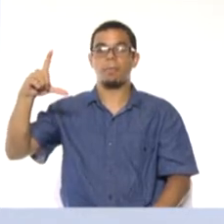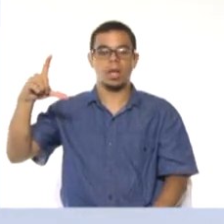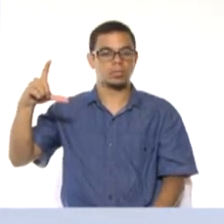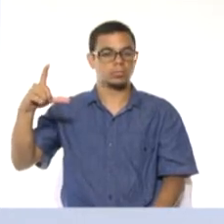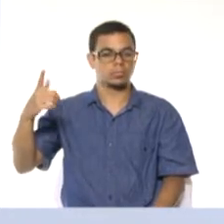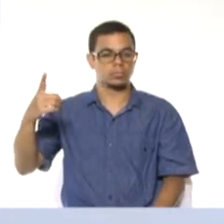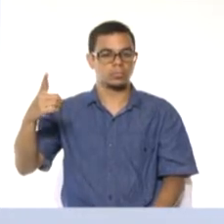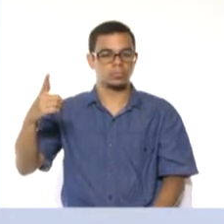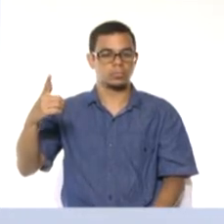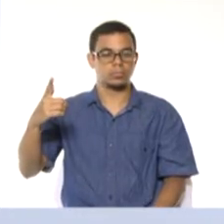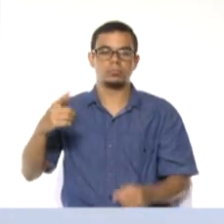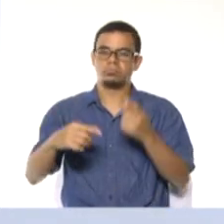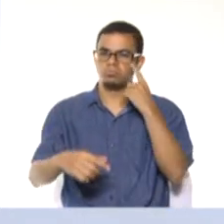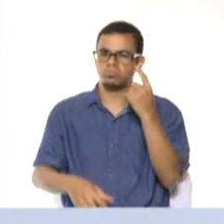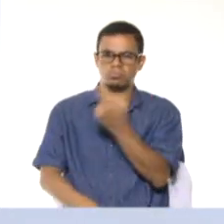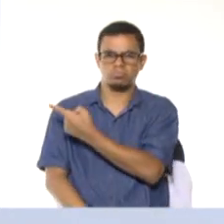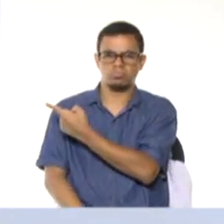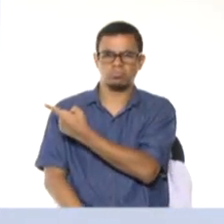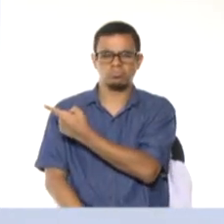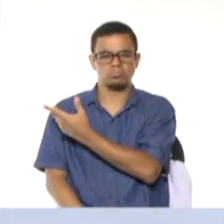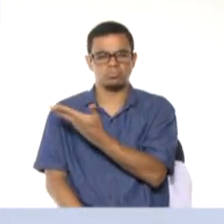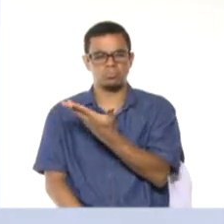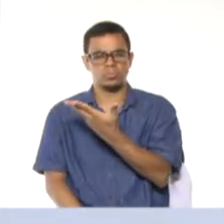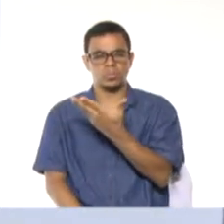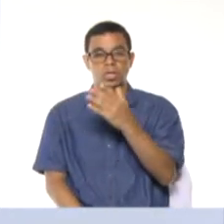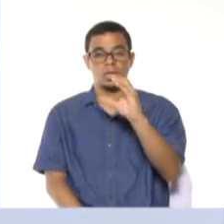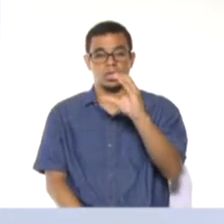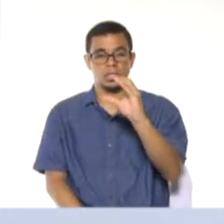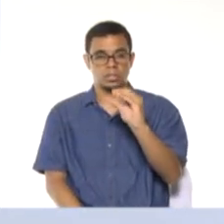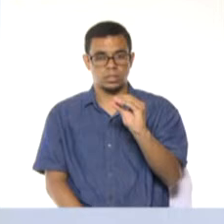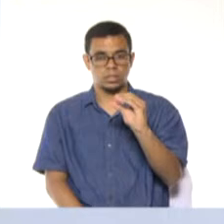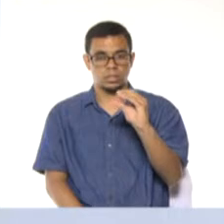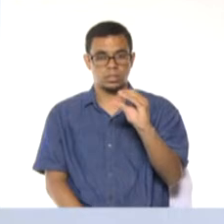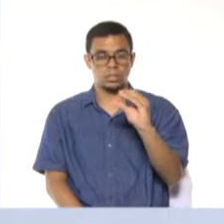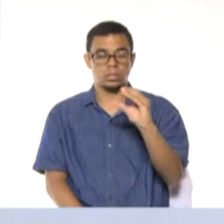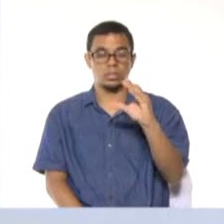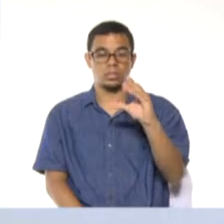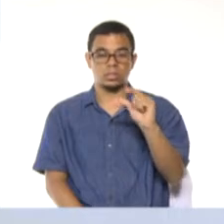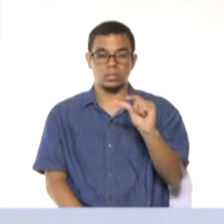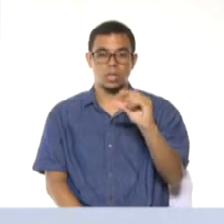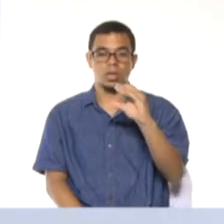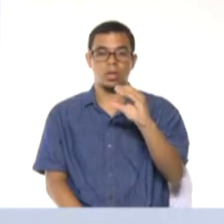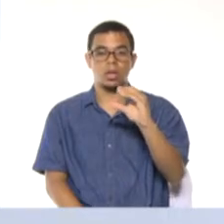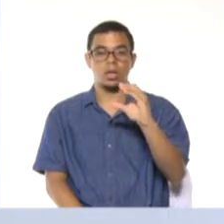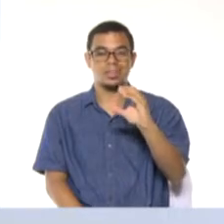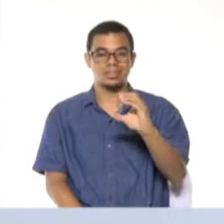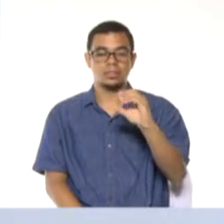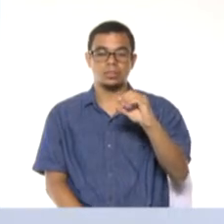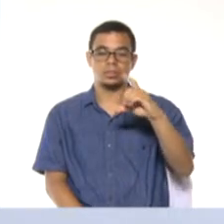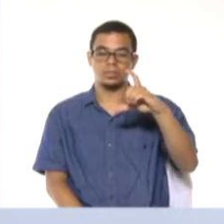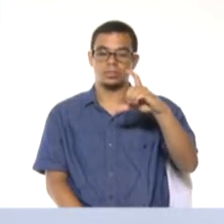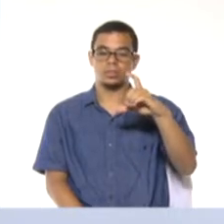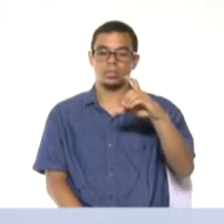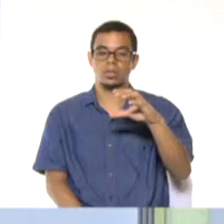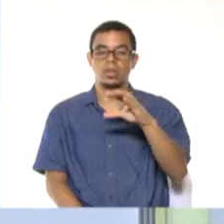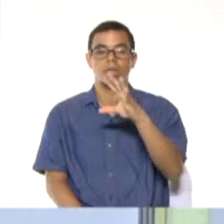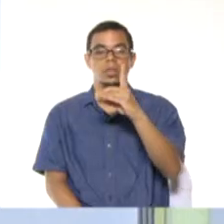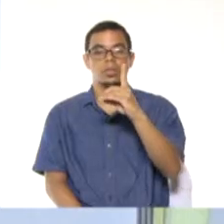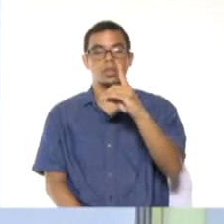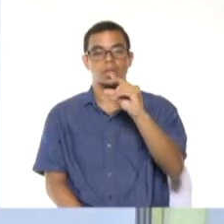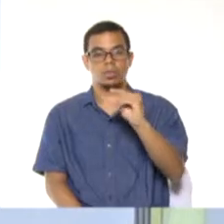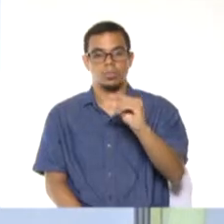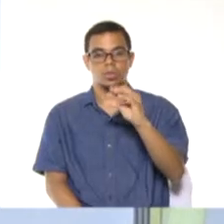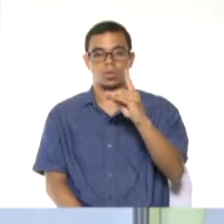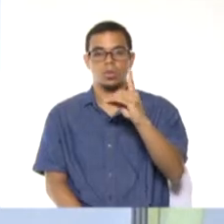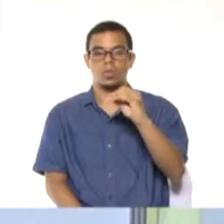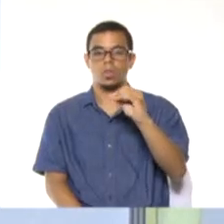Una flecha, una C minúscula, una C mayúscula más una D minúscula y una D mayúscula.